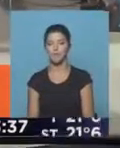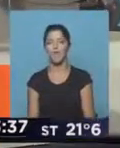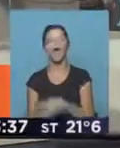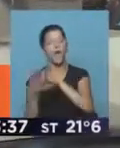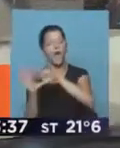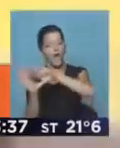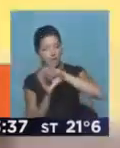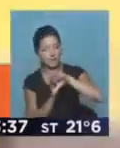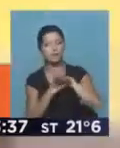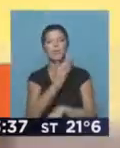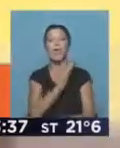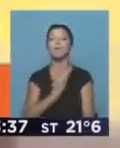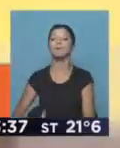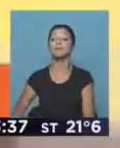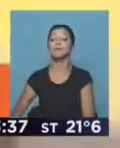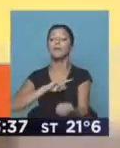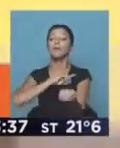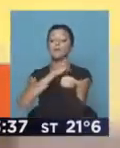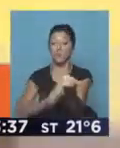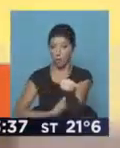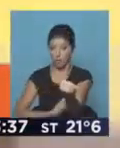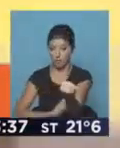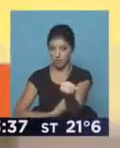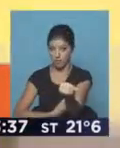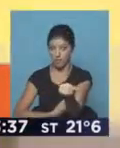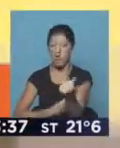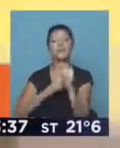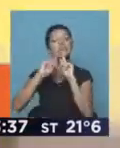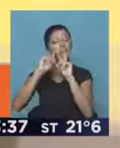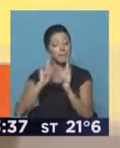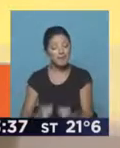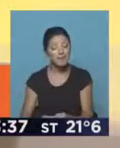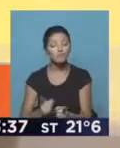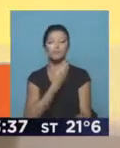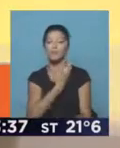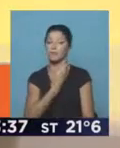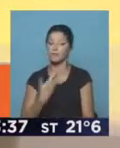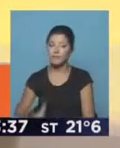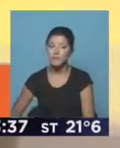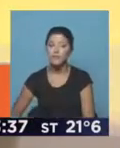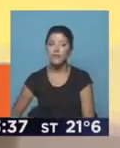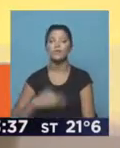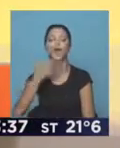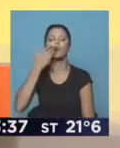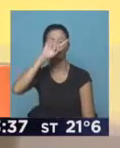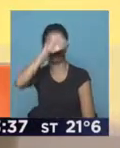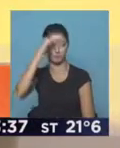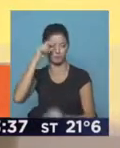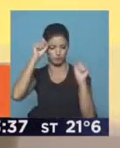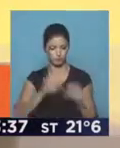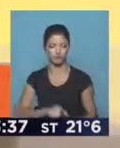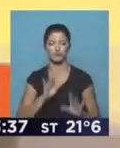como decía José, son líderes que hacen un extremado uso del nacionalismo para